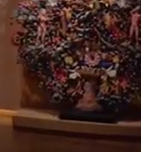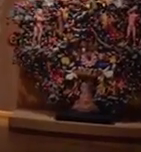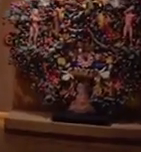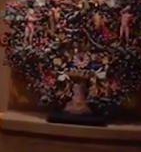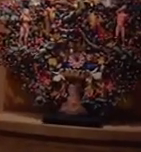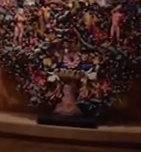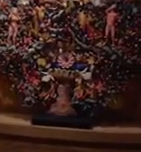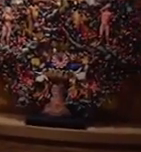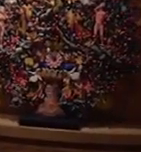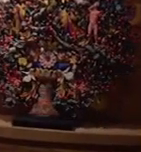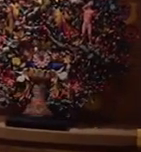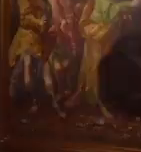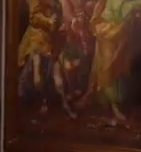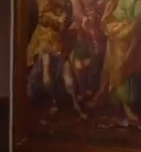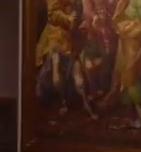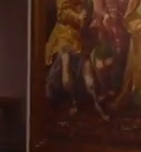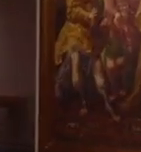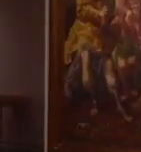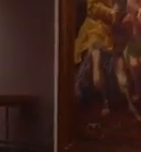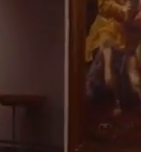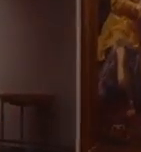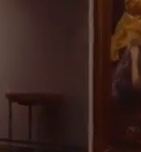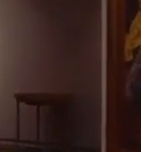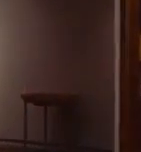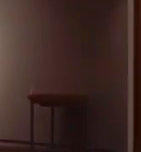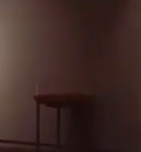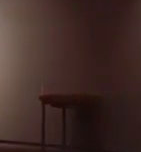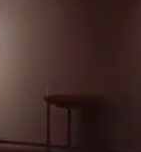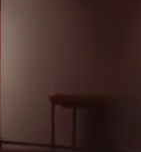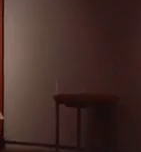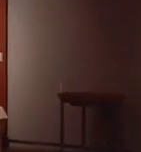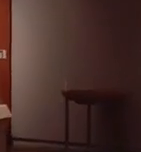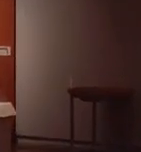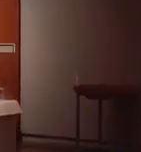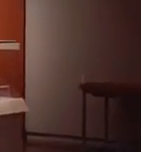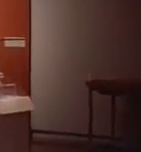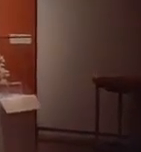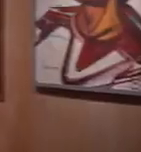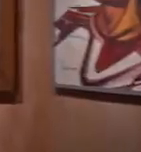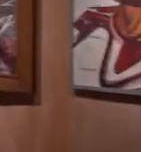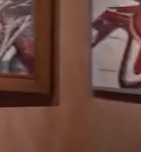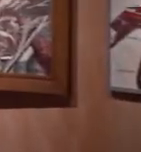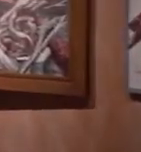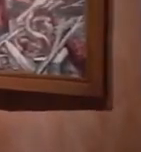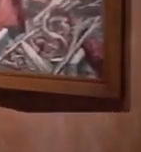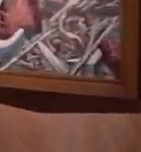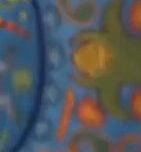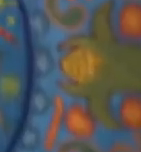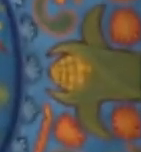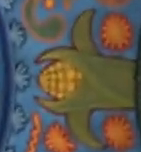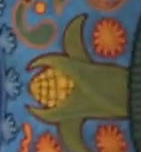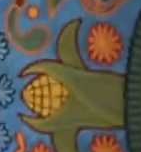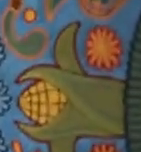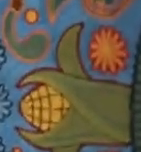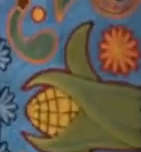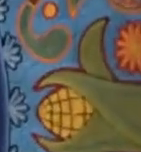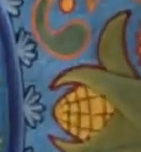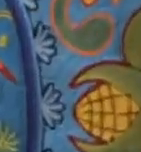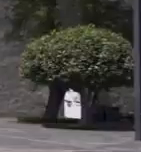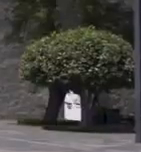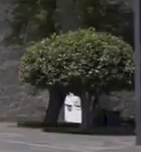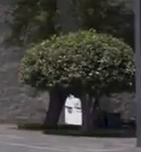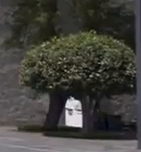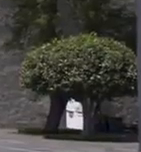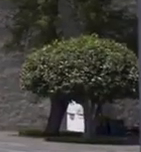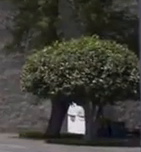me motivó fue que por fin puedo ver estas piezas en mi país. El poder verlas en mi país y sentirlas,